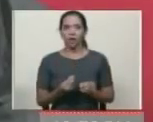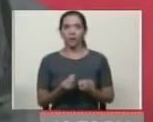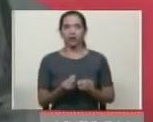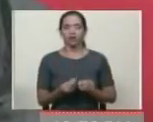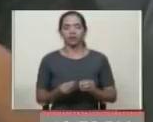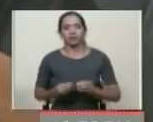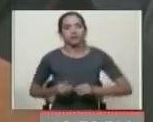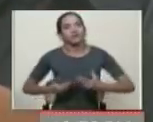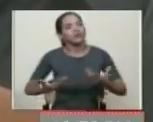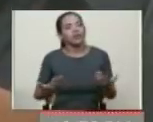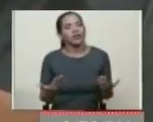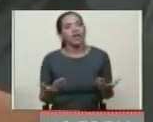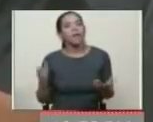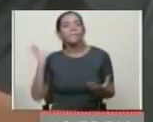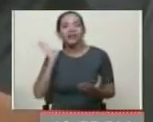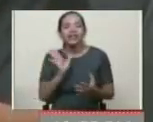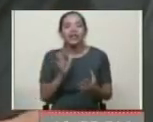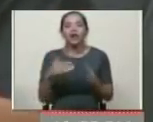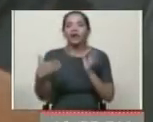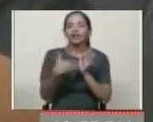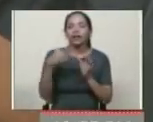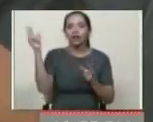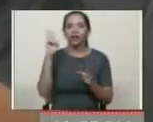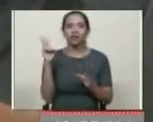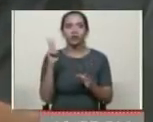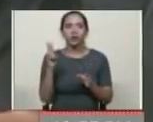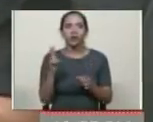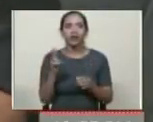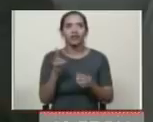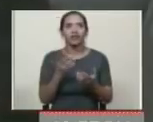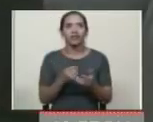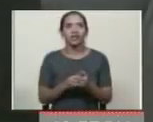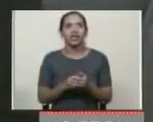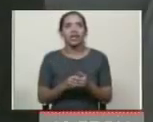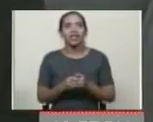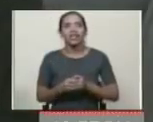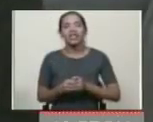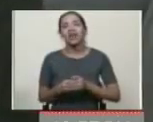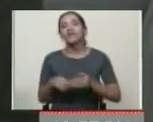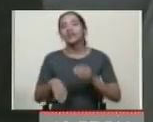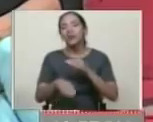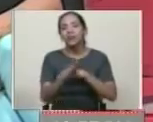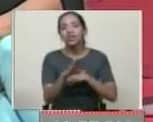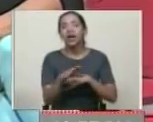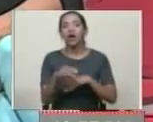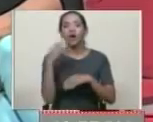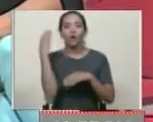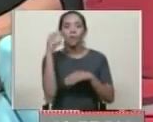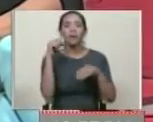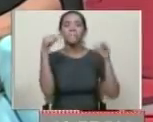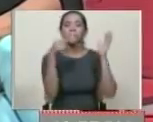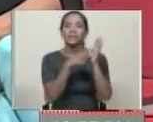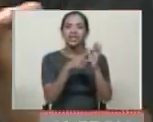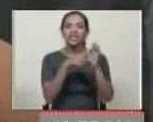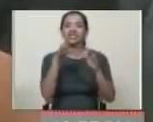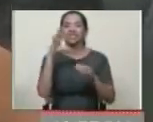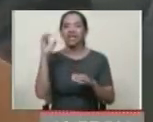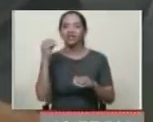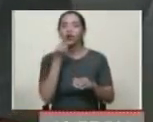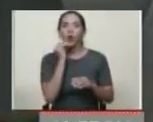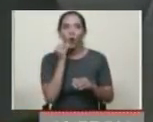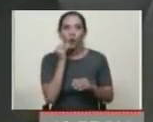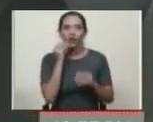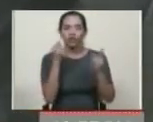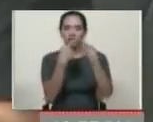Que venía un ataque a Venezuela y habían mandado a Colombia a 1.500 muchachos de los